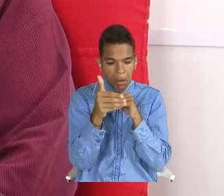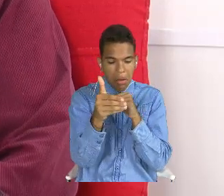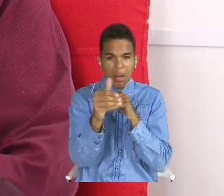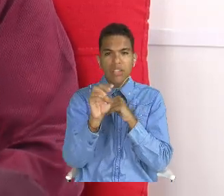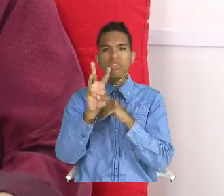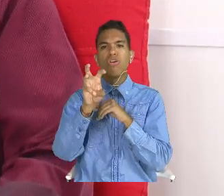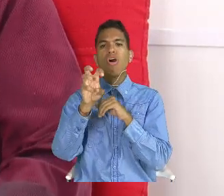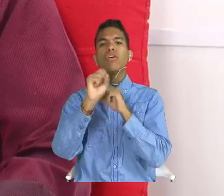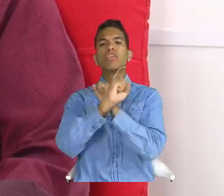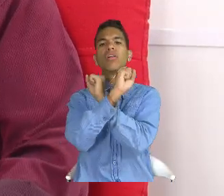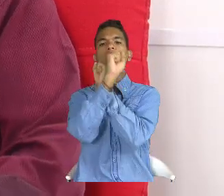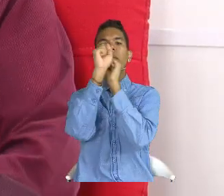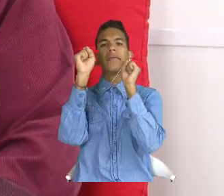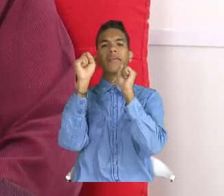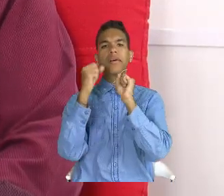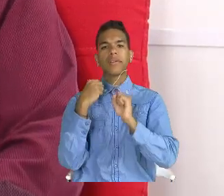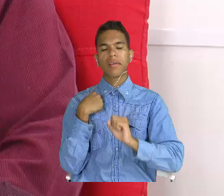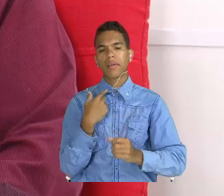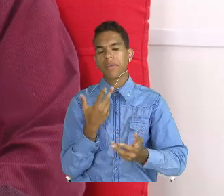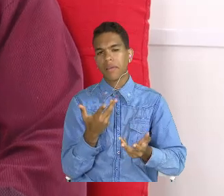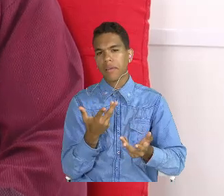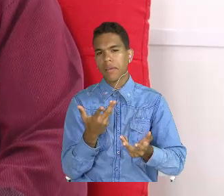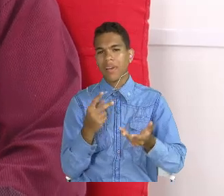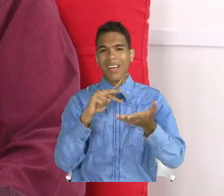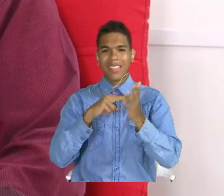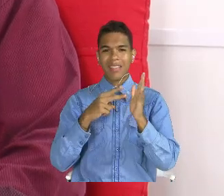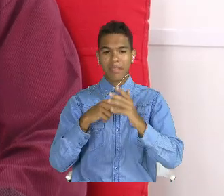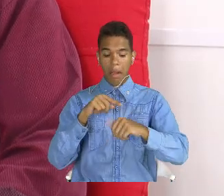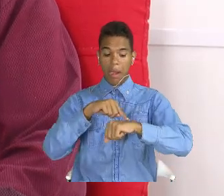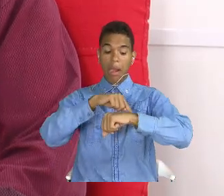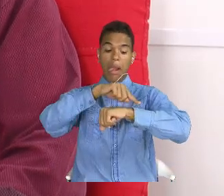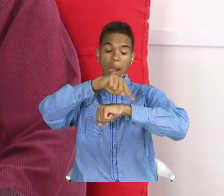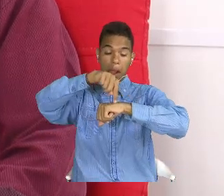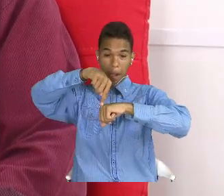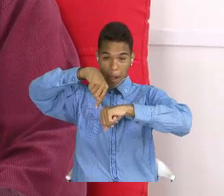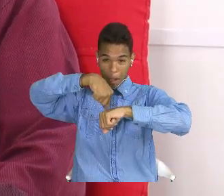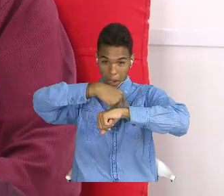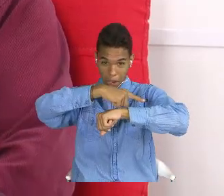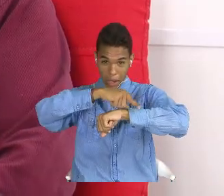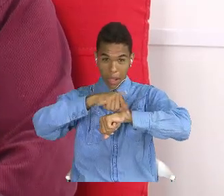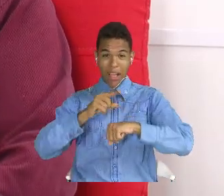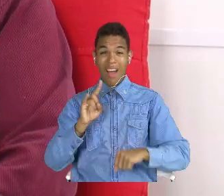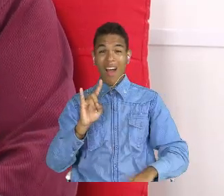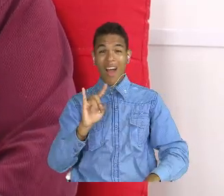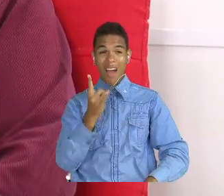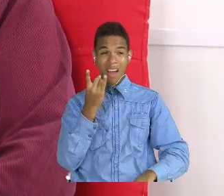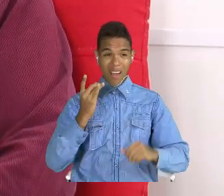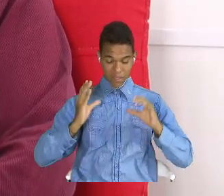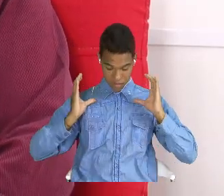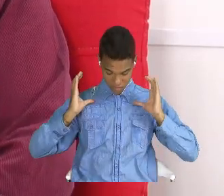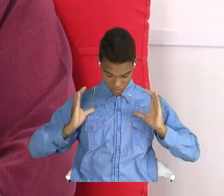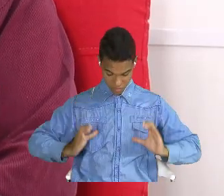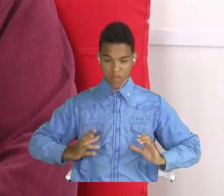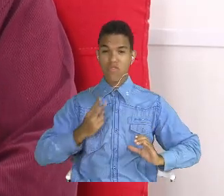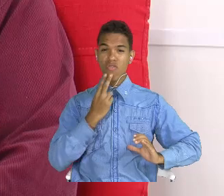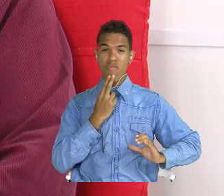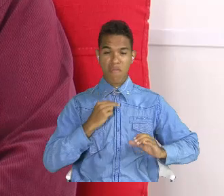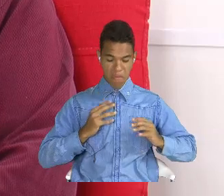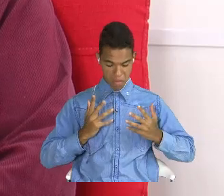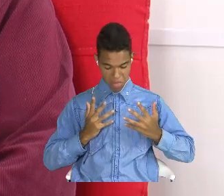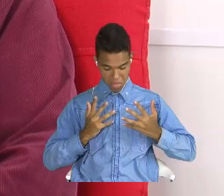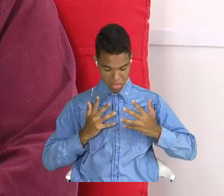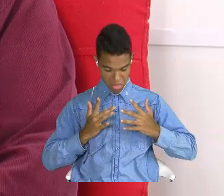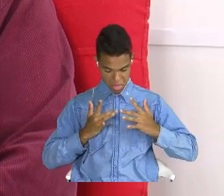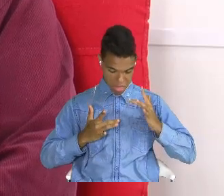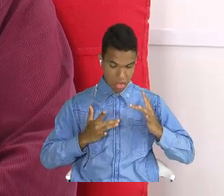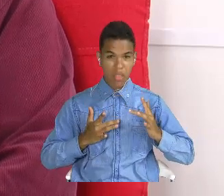un tiempo bastante prolongado y de pronto hay alguna alteración de su azúcar, aunque si se es diabético eso